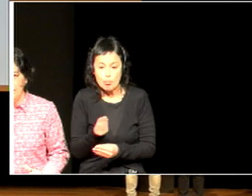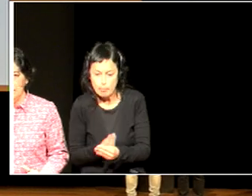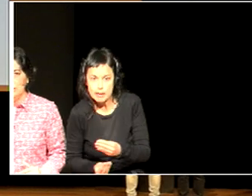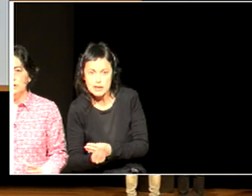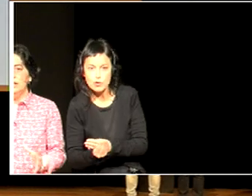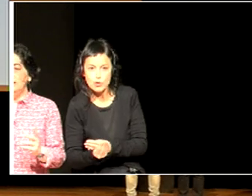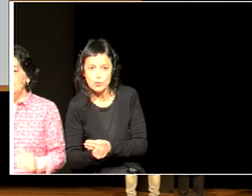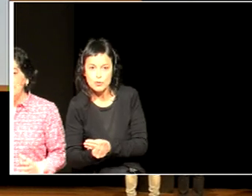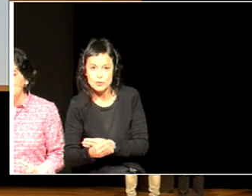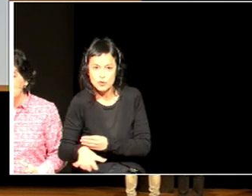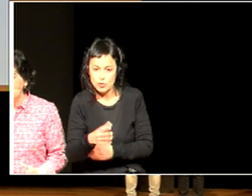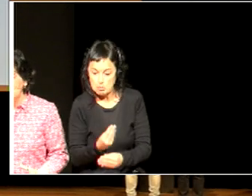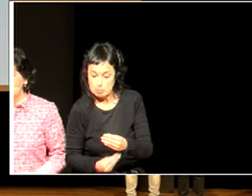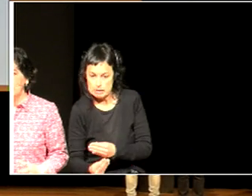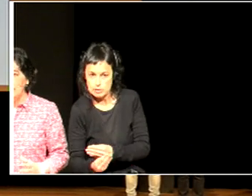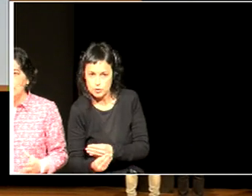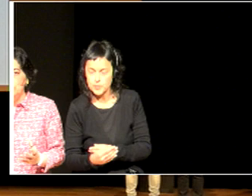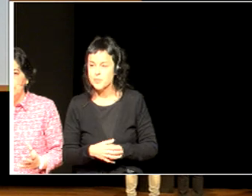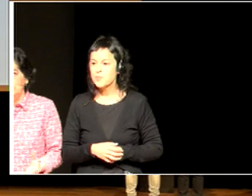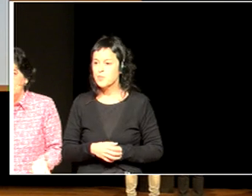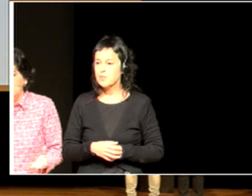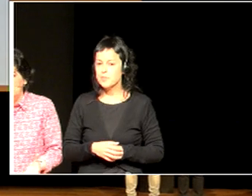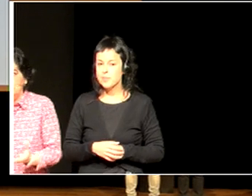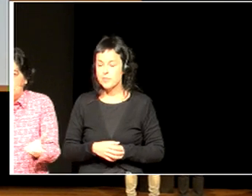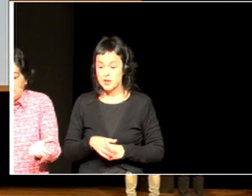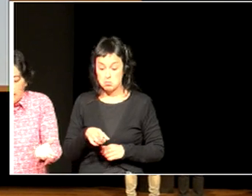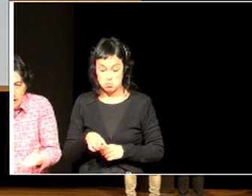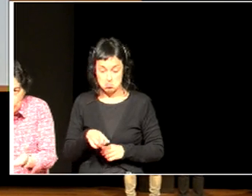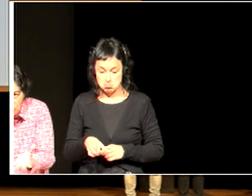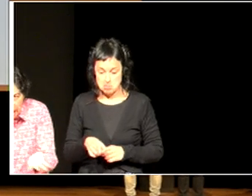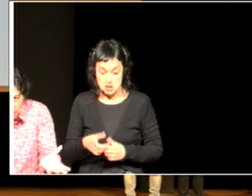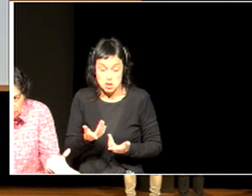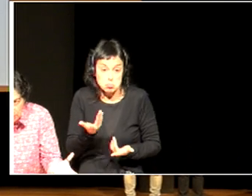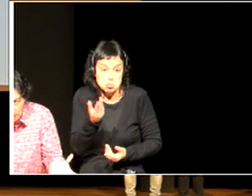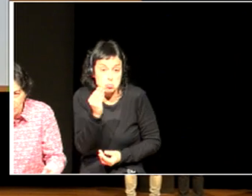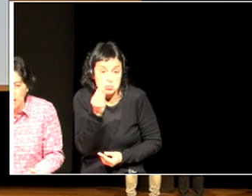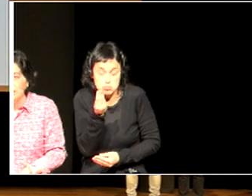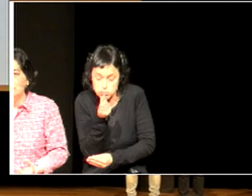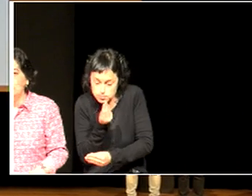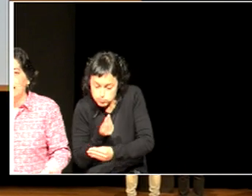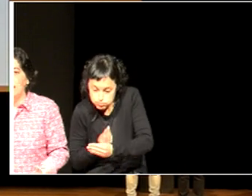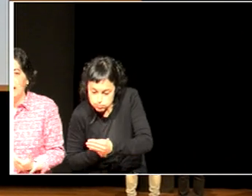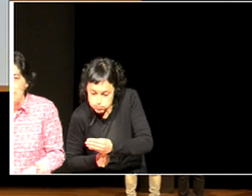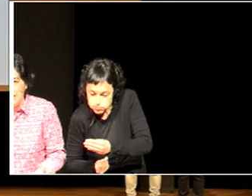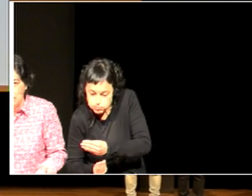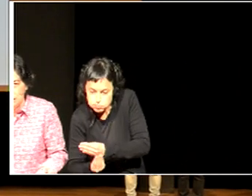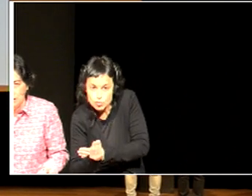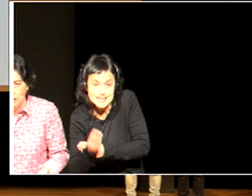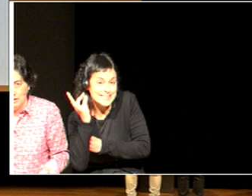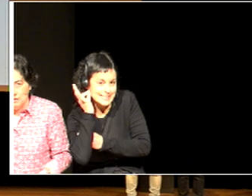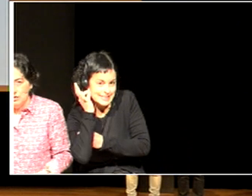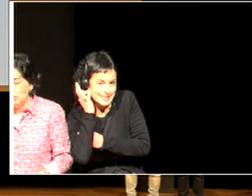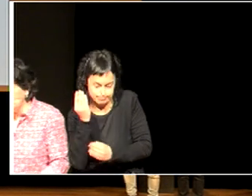entonces del paritorio sale una criatura una criatura hembra